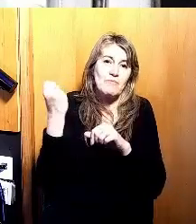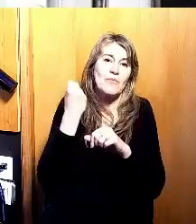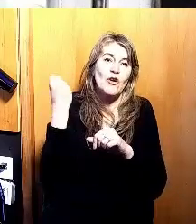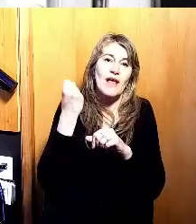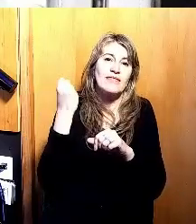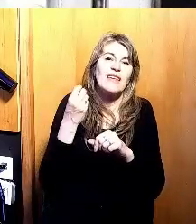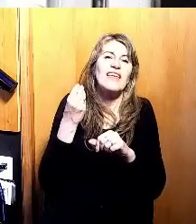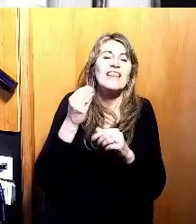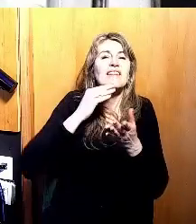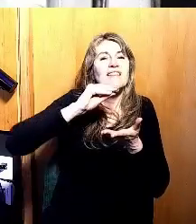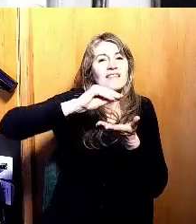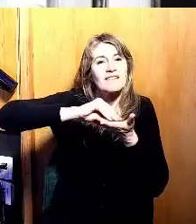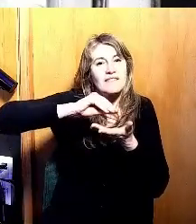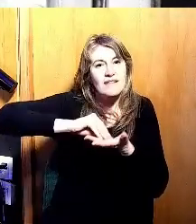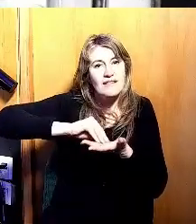qué entendemos que los datos